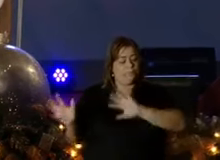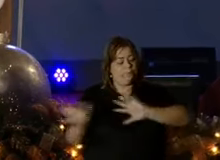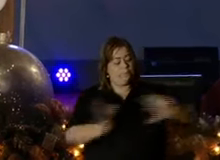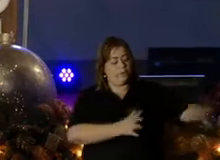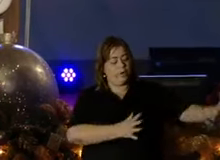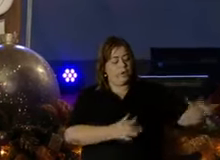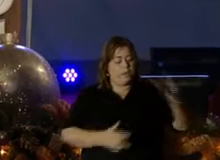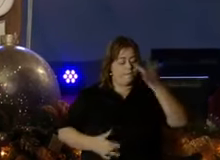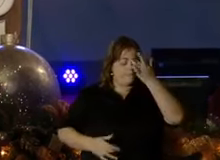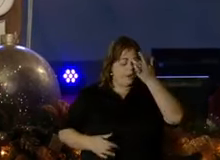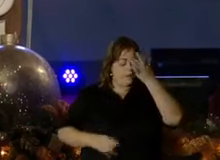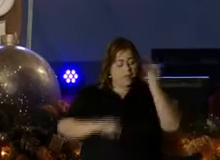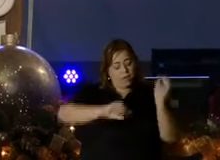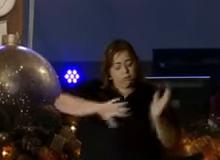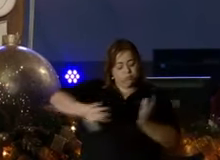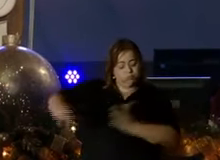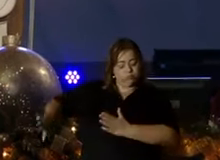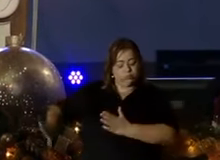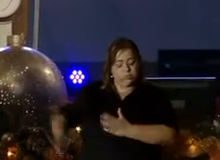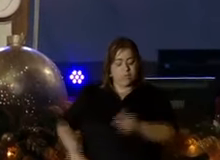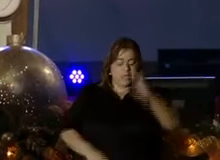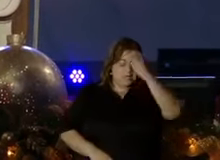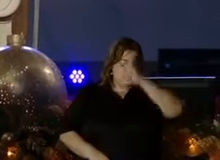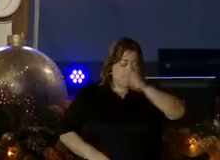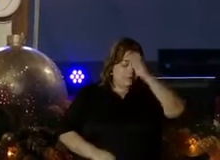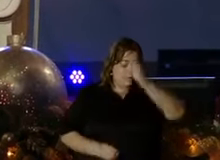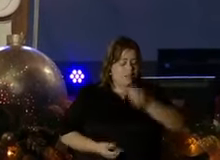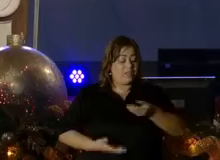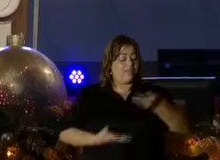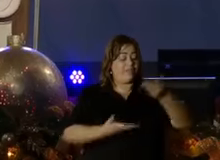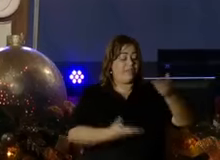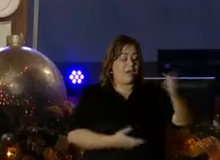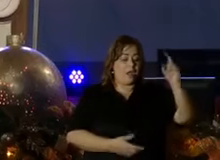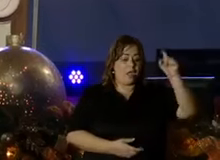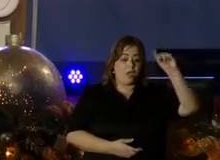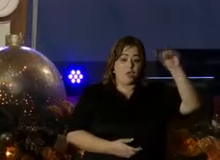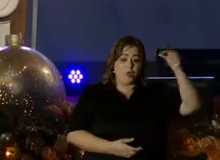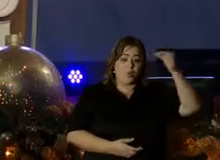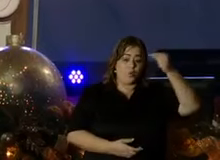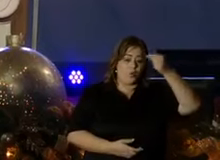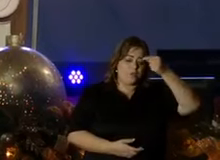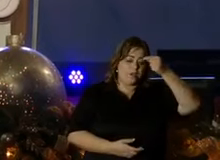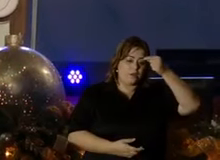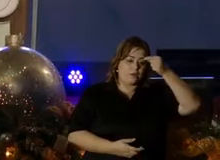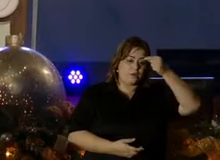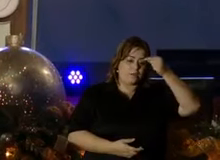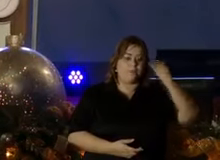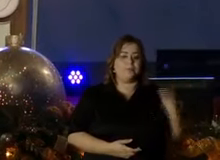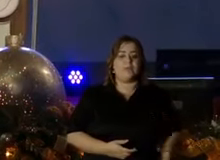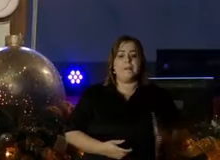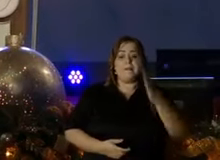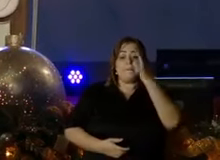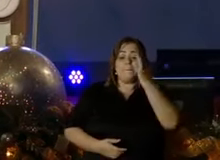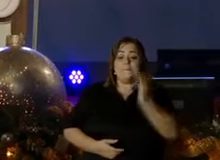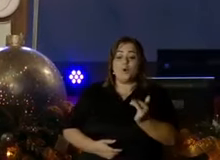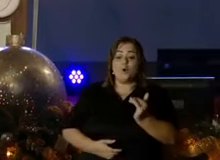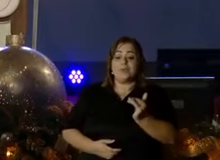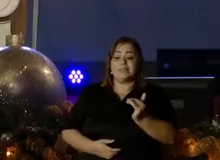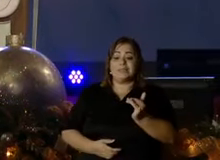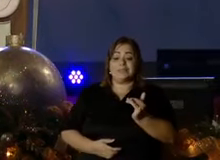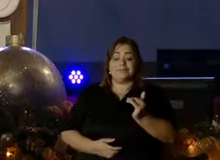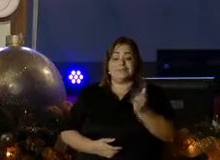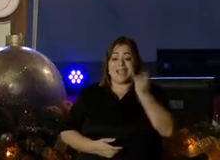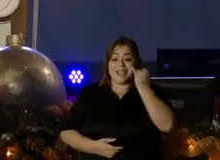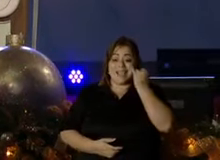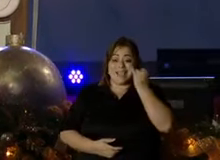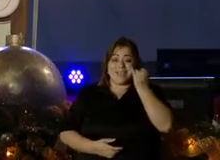Dale sabiduría a los que gobiernan, a los que lideran, Señor, para entender que si Jehová no edifica, en vano